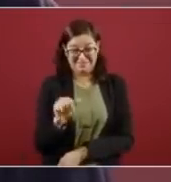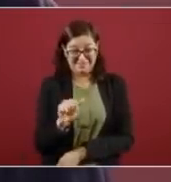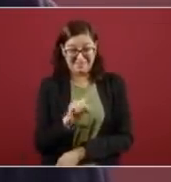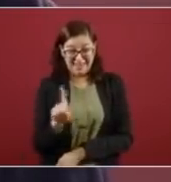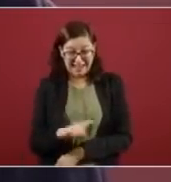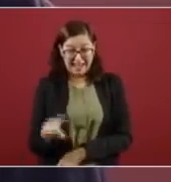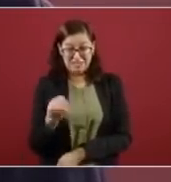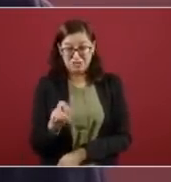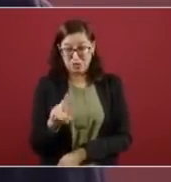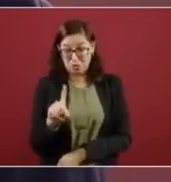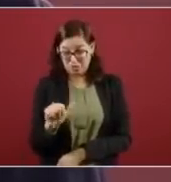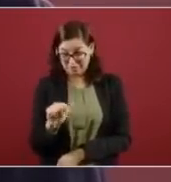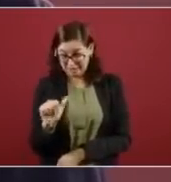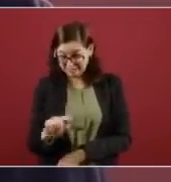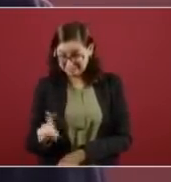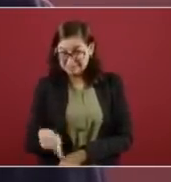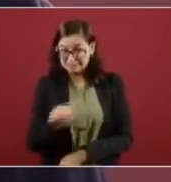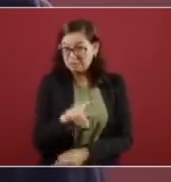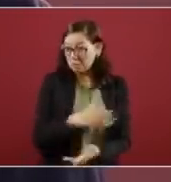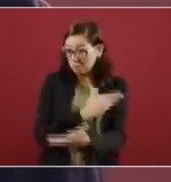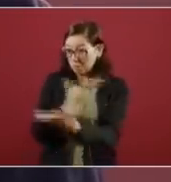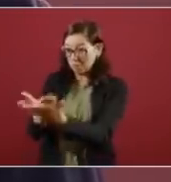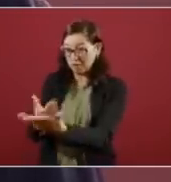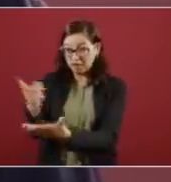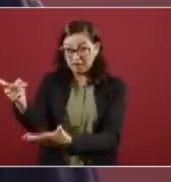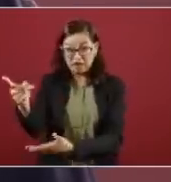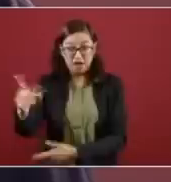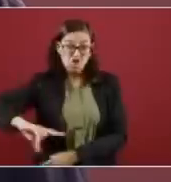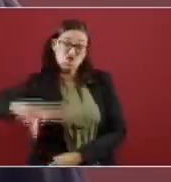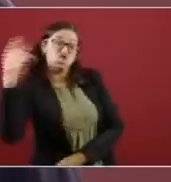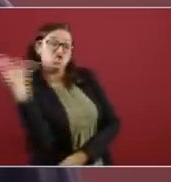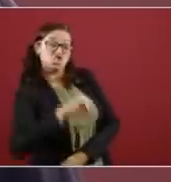le rechazaban sus ternas